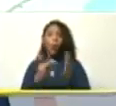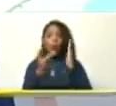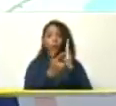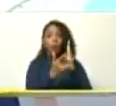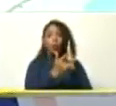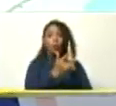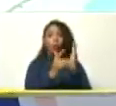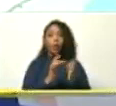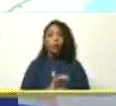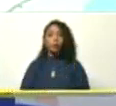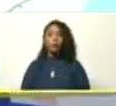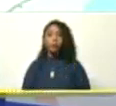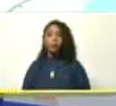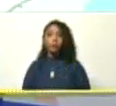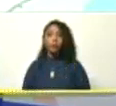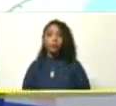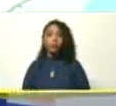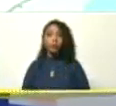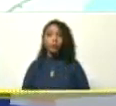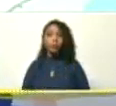tecnológico.